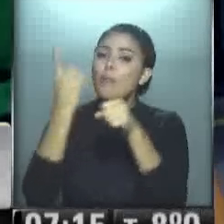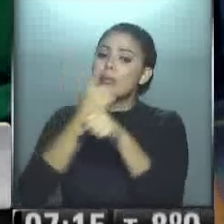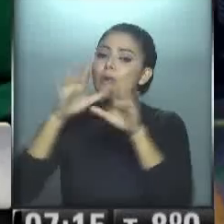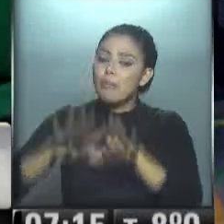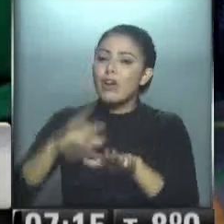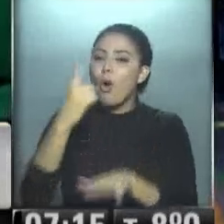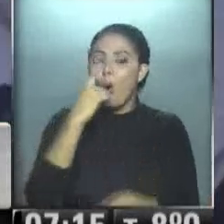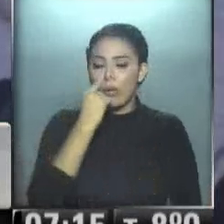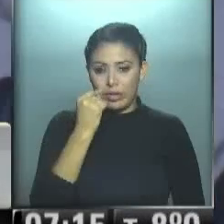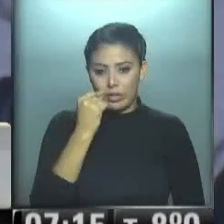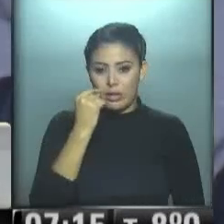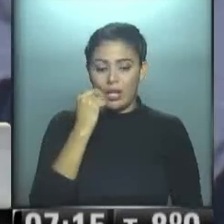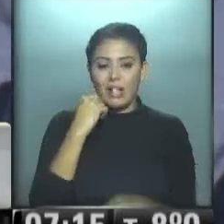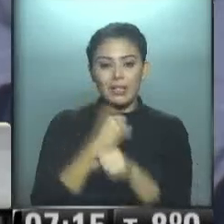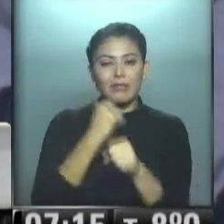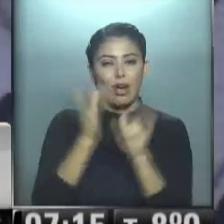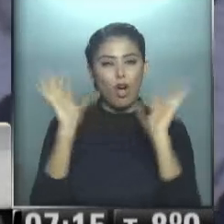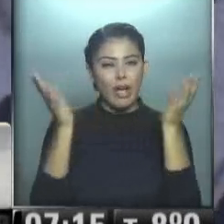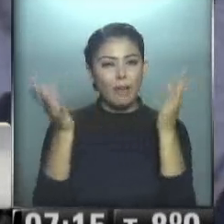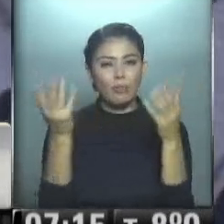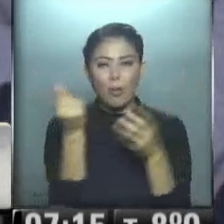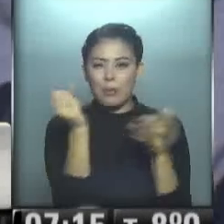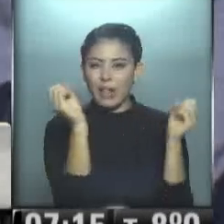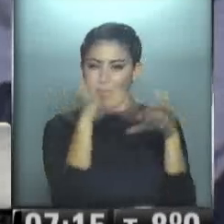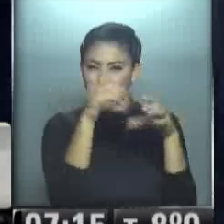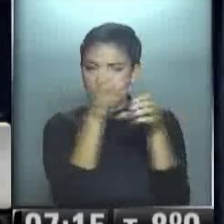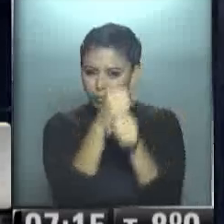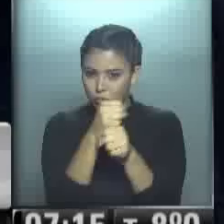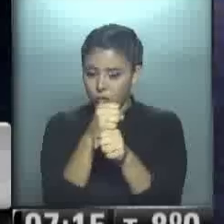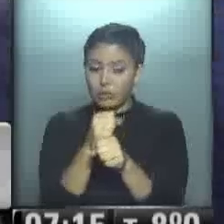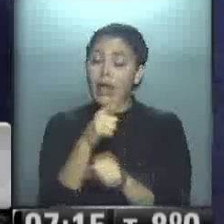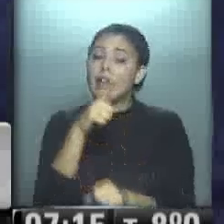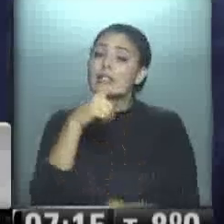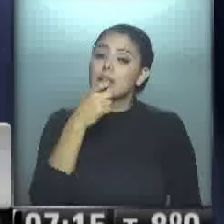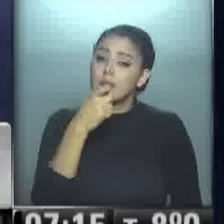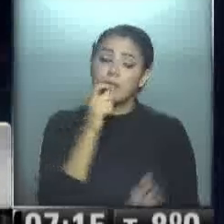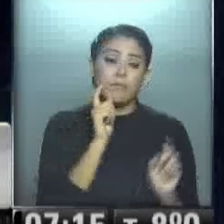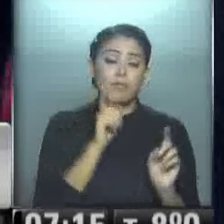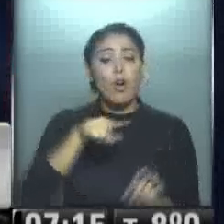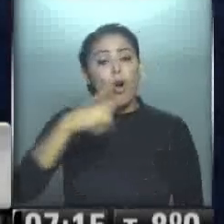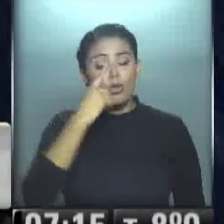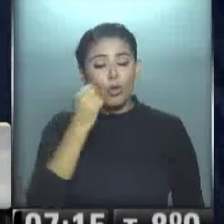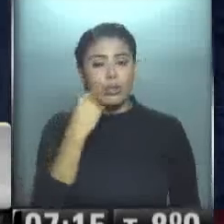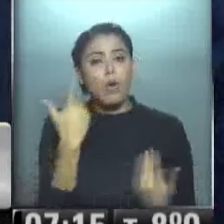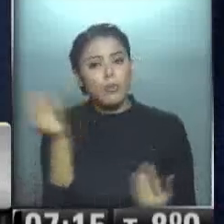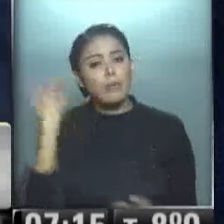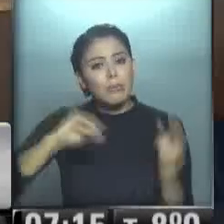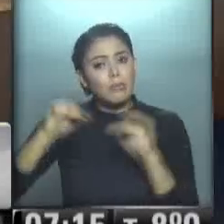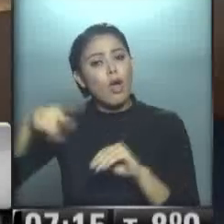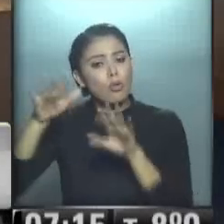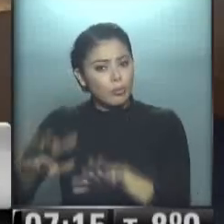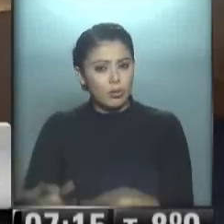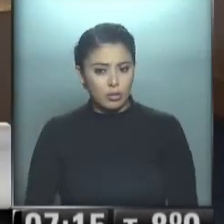de 24 horas en esta actividad de caudales y no se descarta que en los distintos días se vayan sumando otras